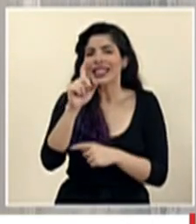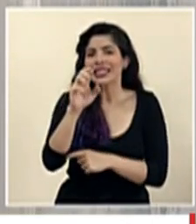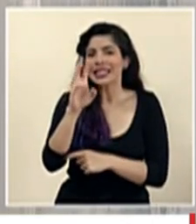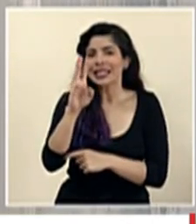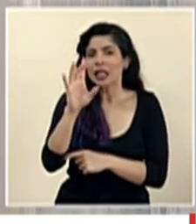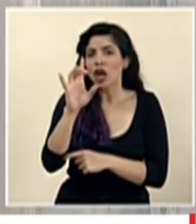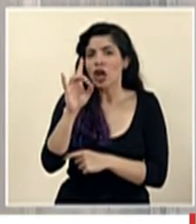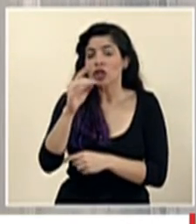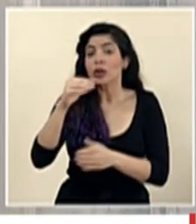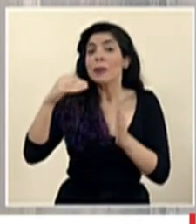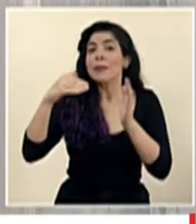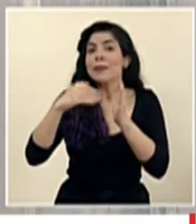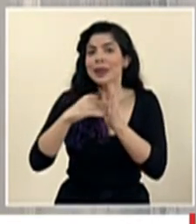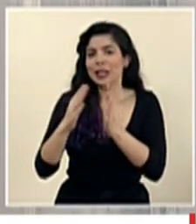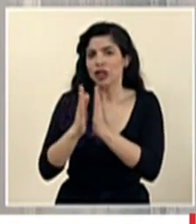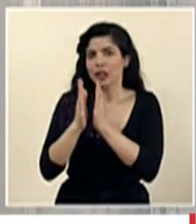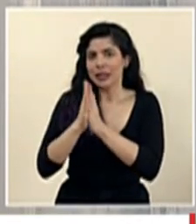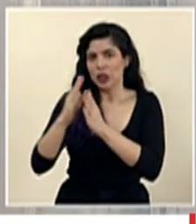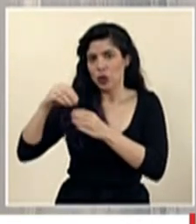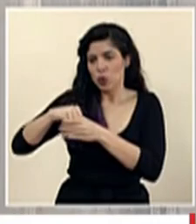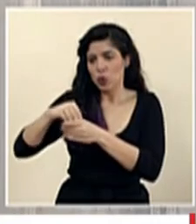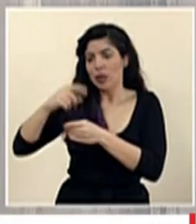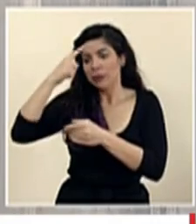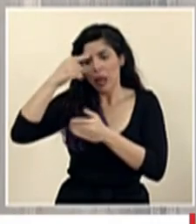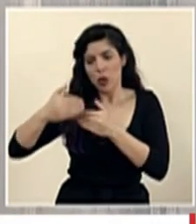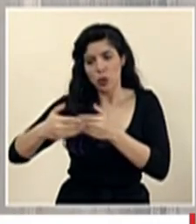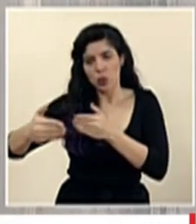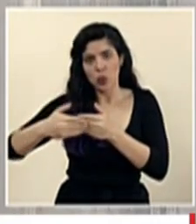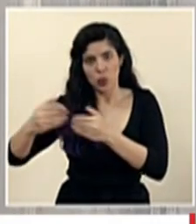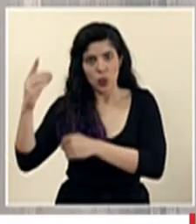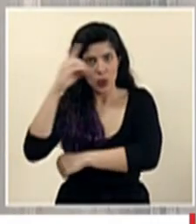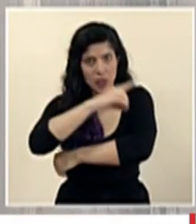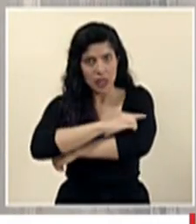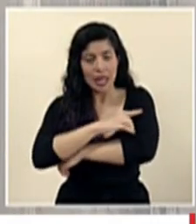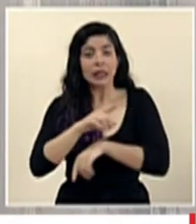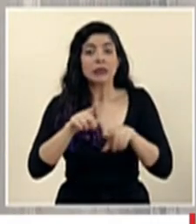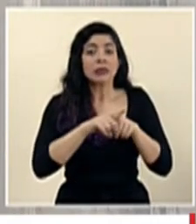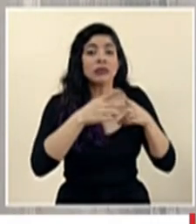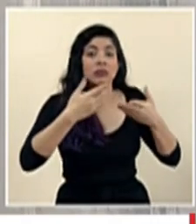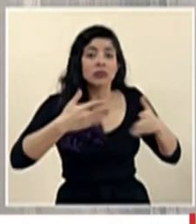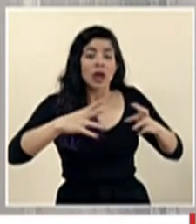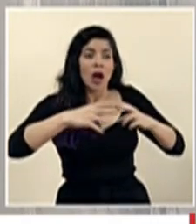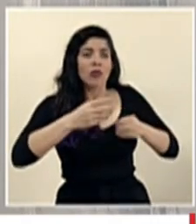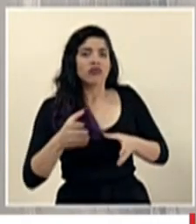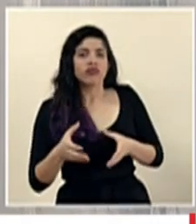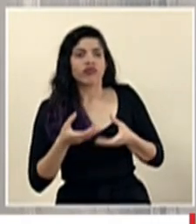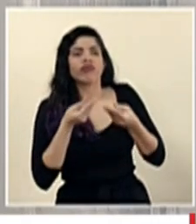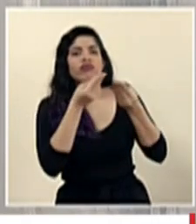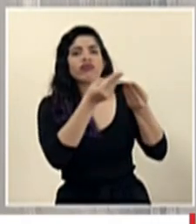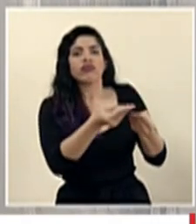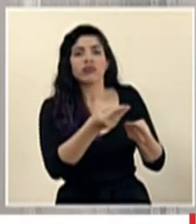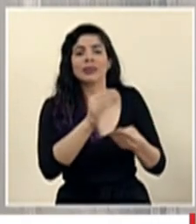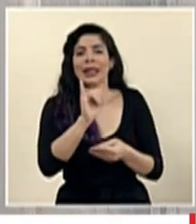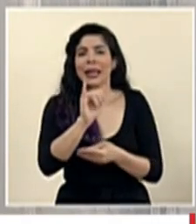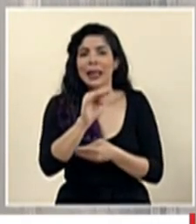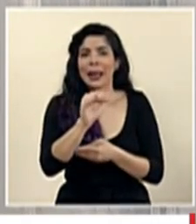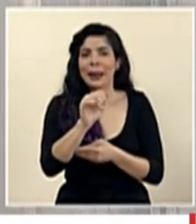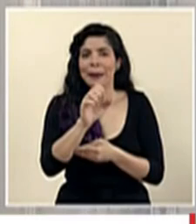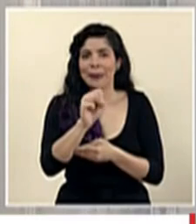mil gestiones que se estarían haciendo para estos días y también se han trasladado al Instituto Mixto de Ayuda